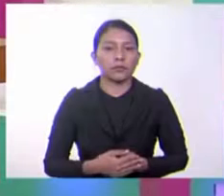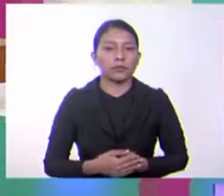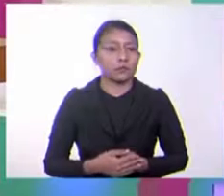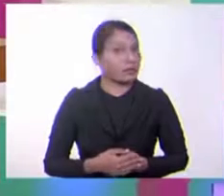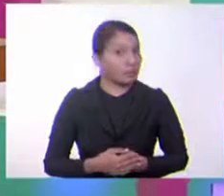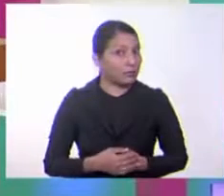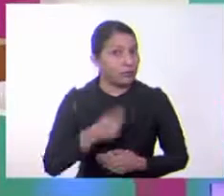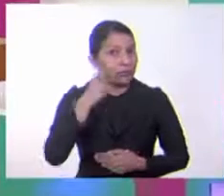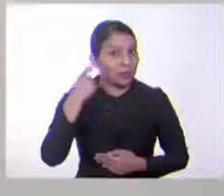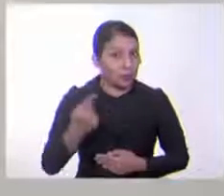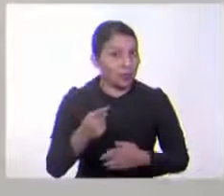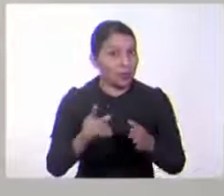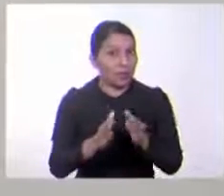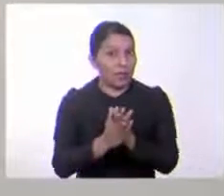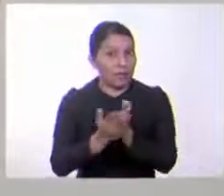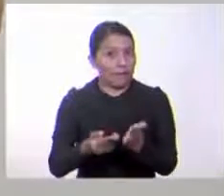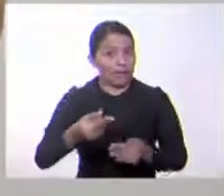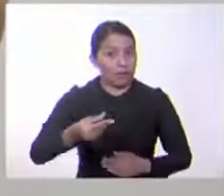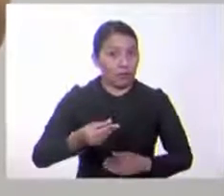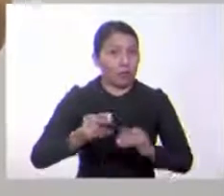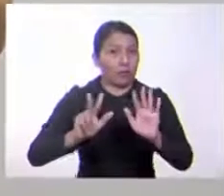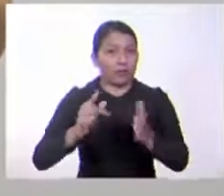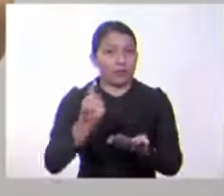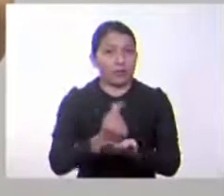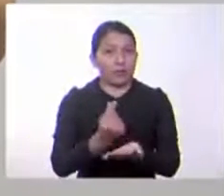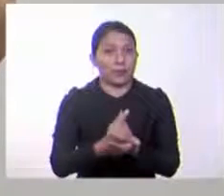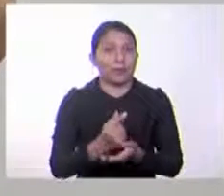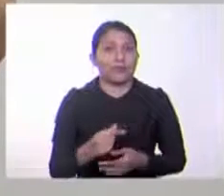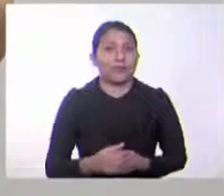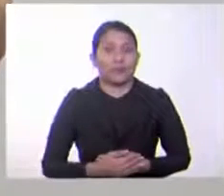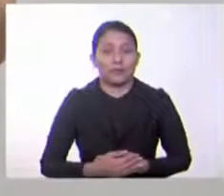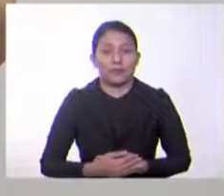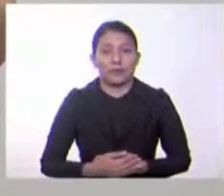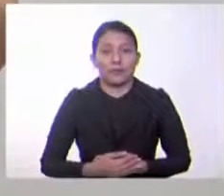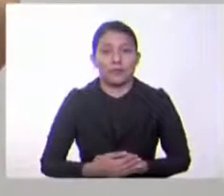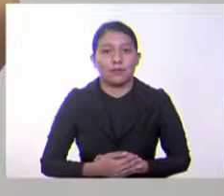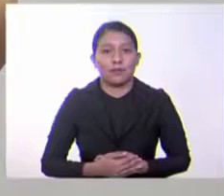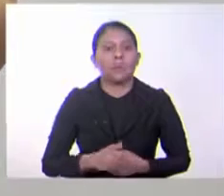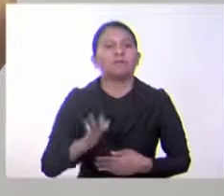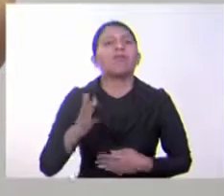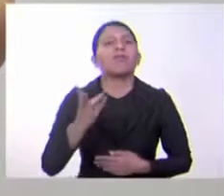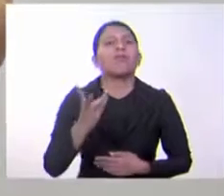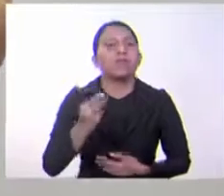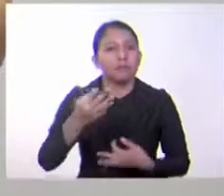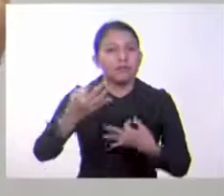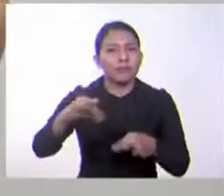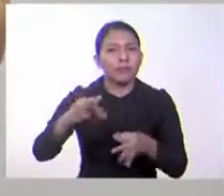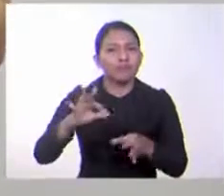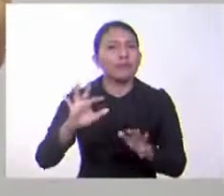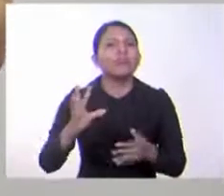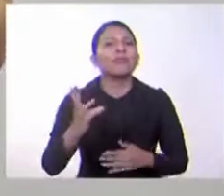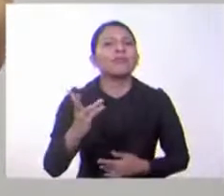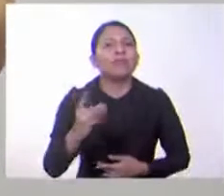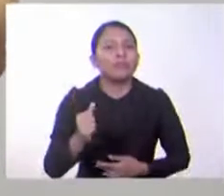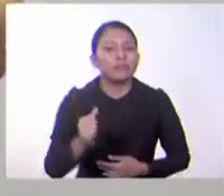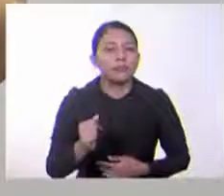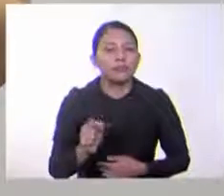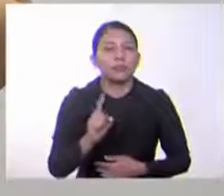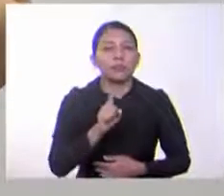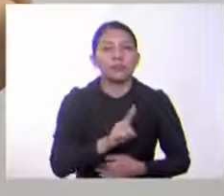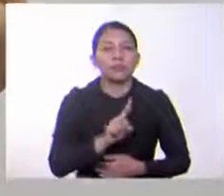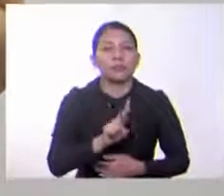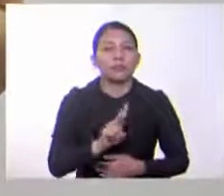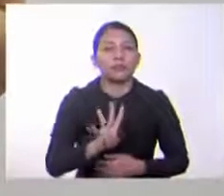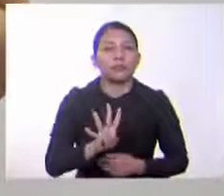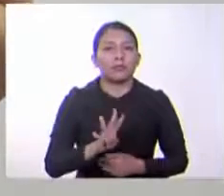¿Listos con el libro de texto de octavo grado? ¿Y qué página? Nos vamos a ubicar en la página